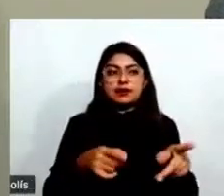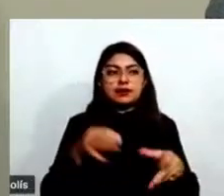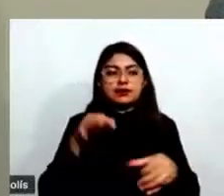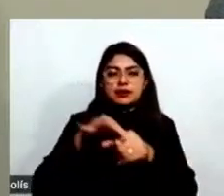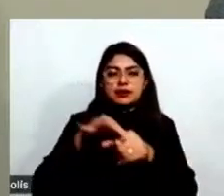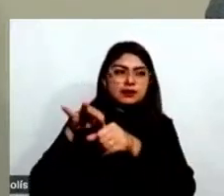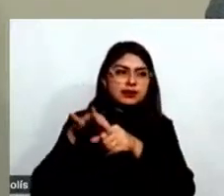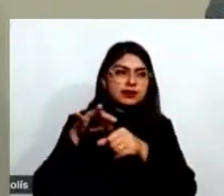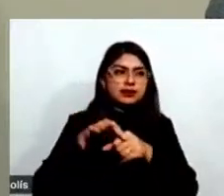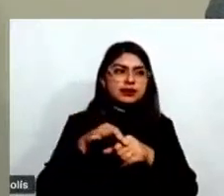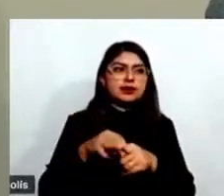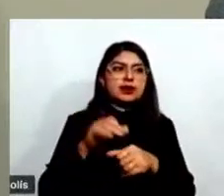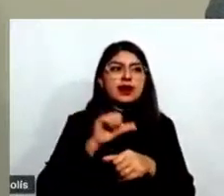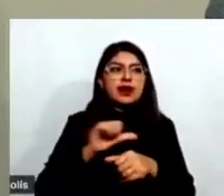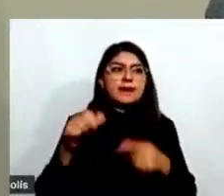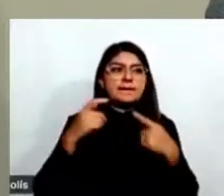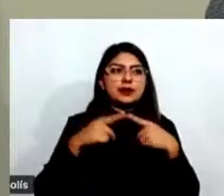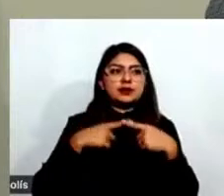populares, mejor.